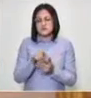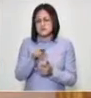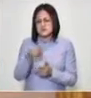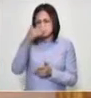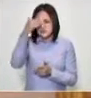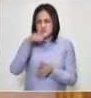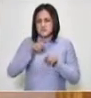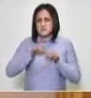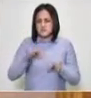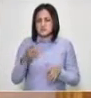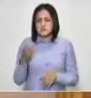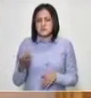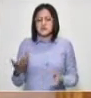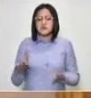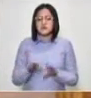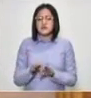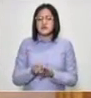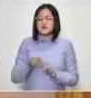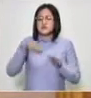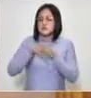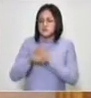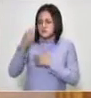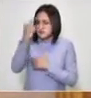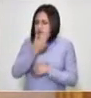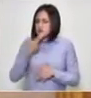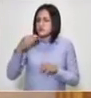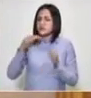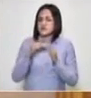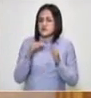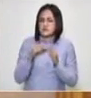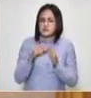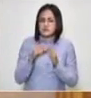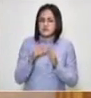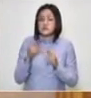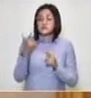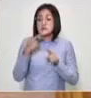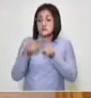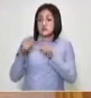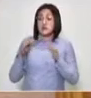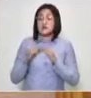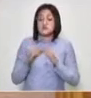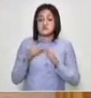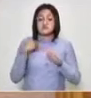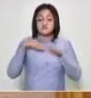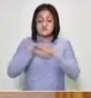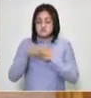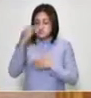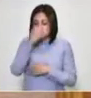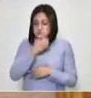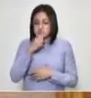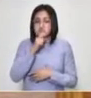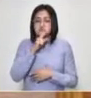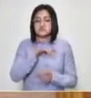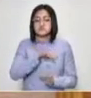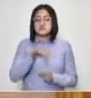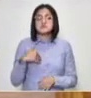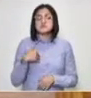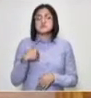han divulgado, como cateos. Hemos cateado 7 domicilios, hemos